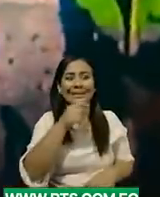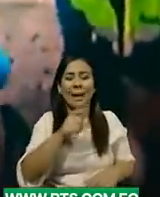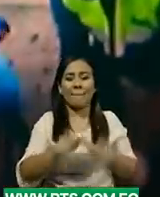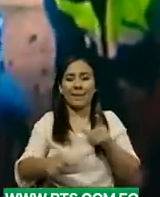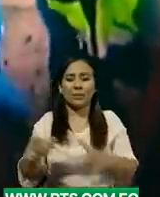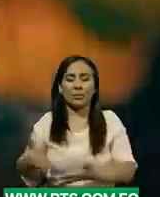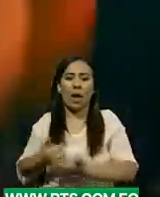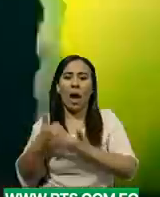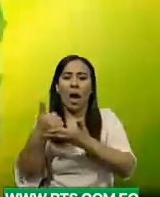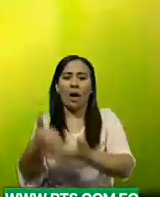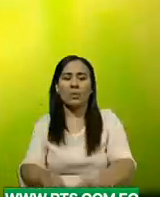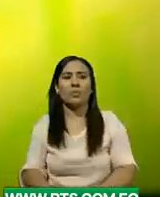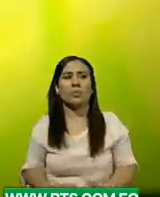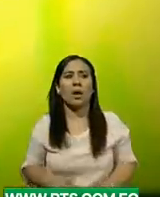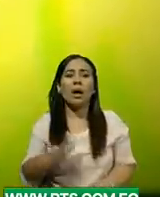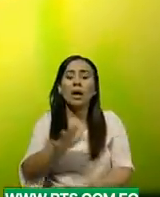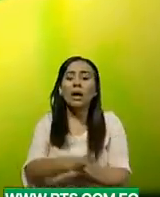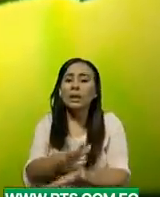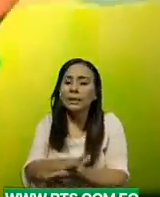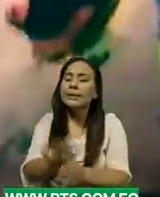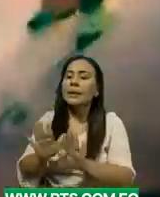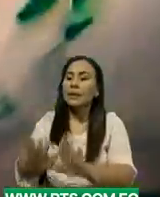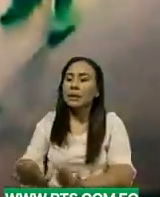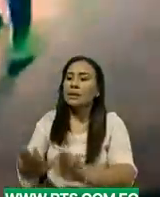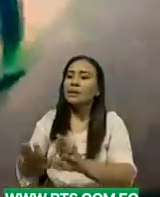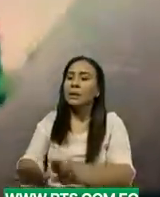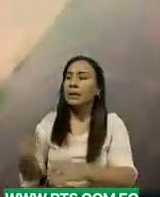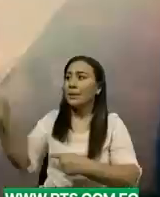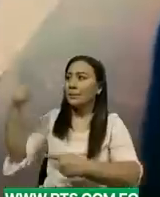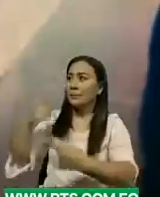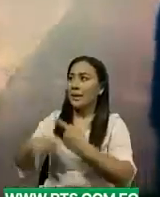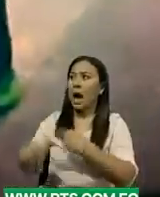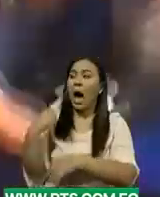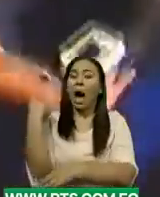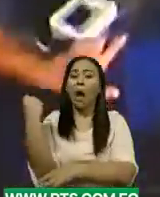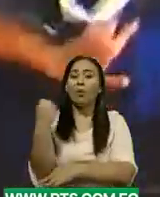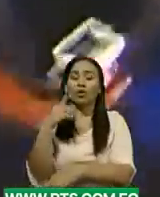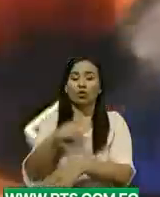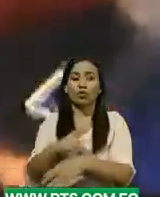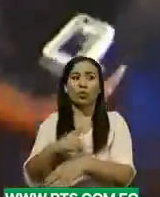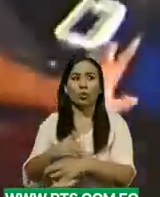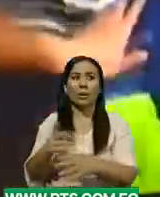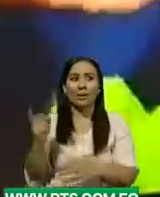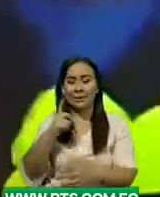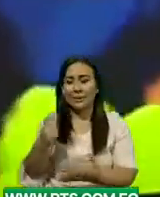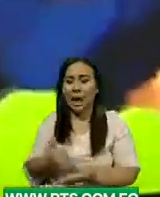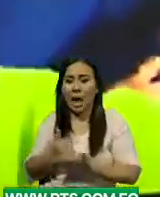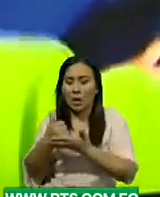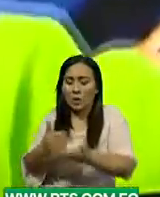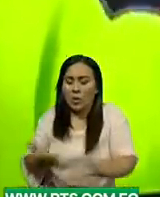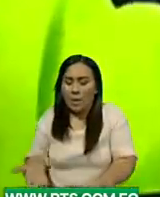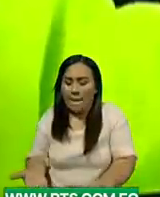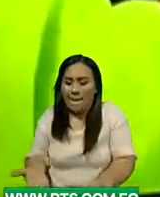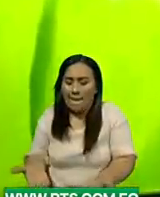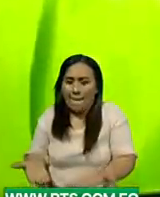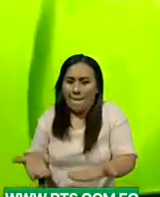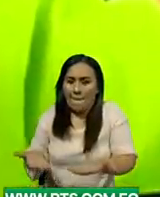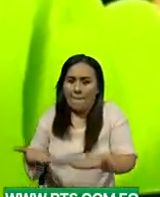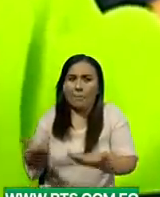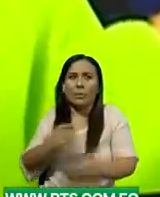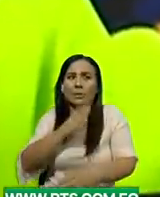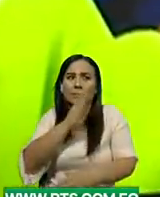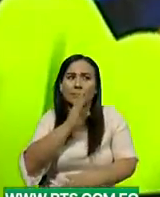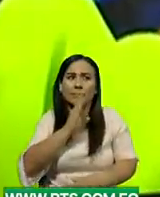algunas personas que trataban de tranquilizarla hasta que aparezca la ambulancia. Yo que le ayude. A ver. Lo más profundo por tu